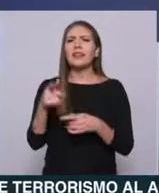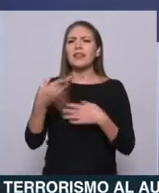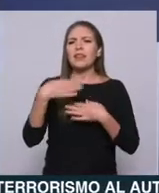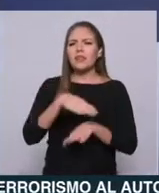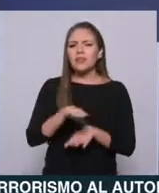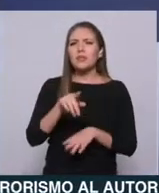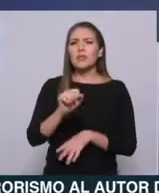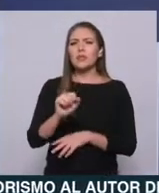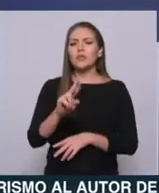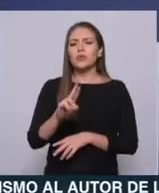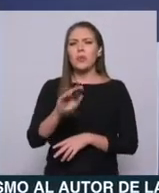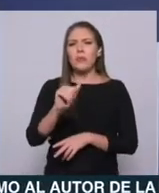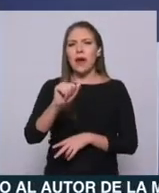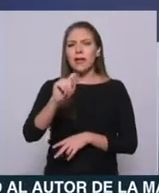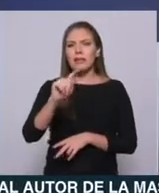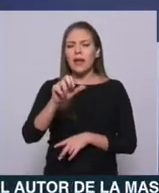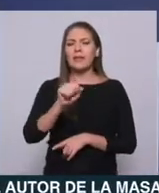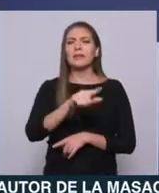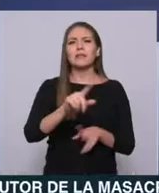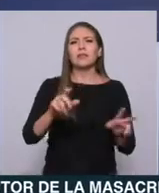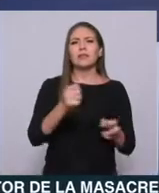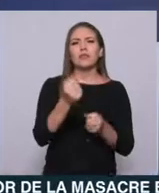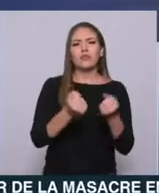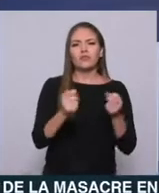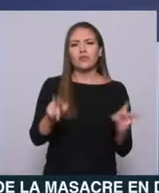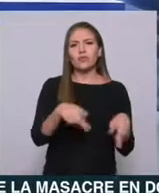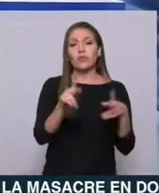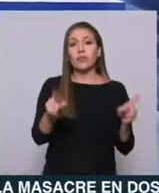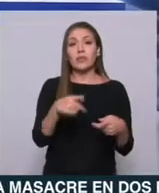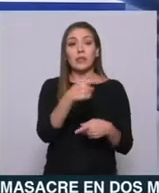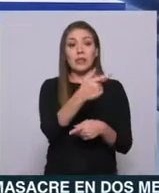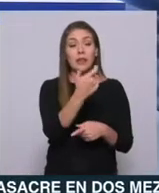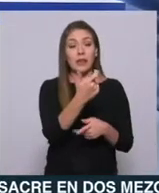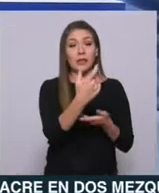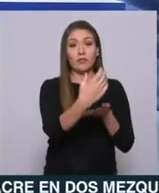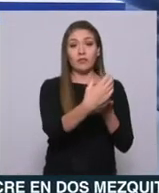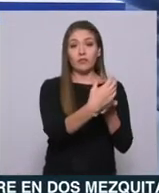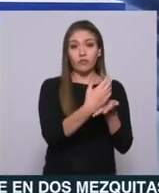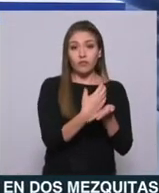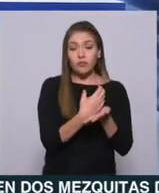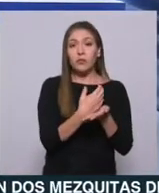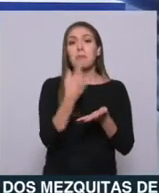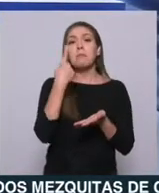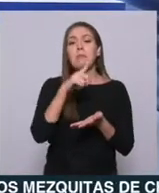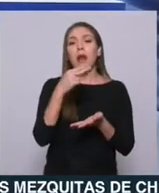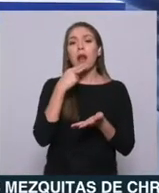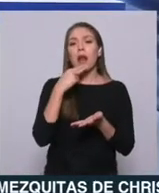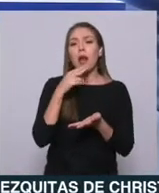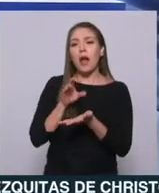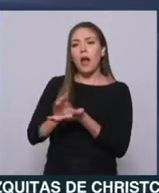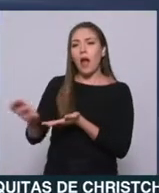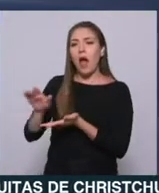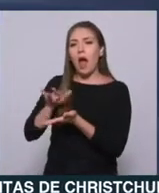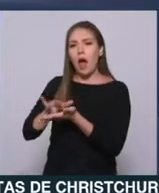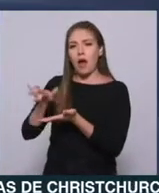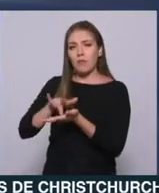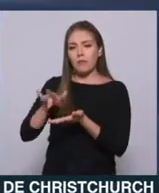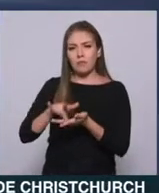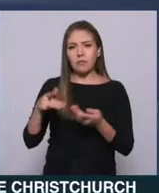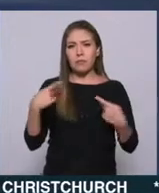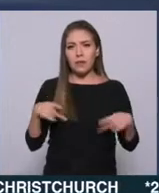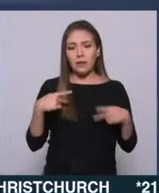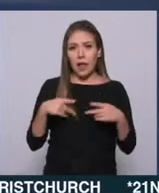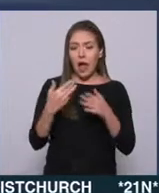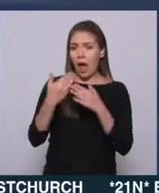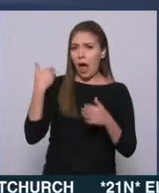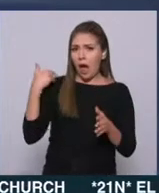de subastas cuyo dinero recaudado irá para los que más lo necesitan? No lo hay. ¿La primera vez? No,